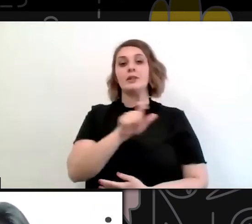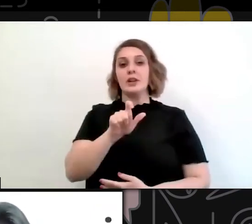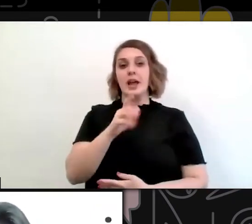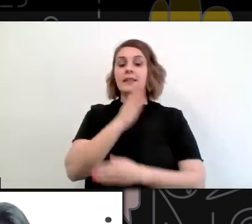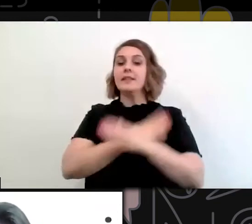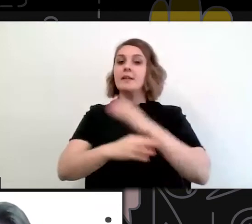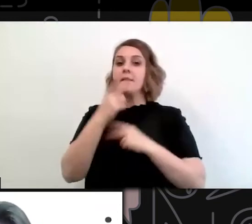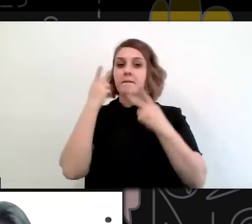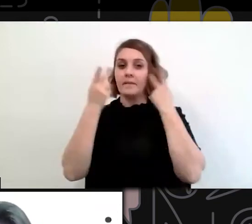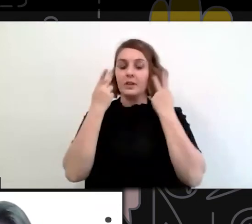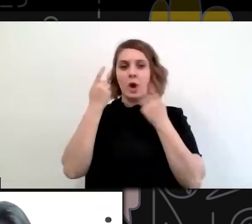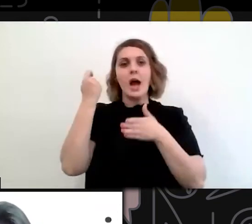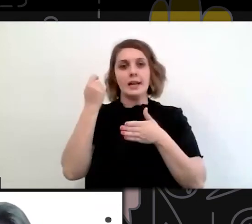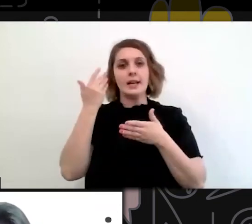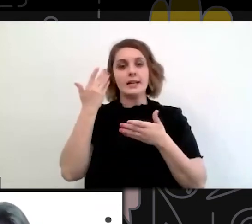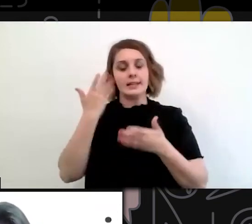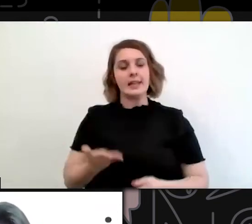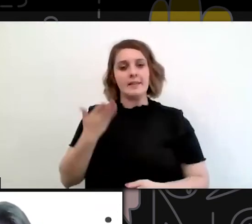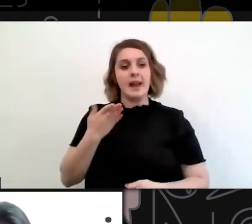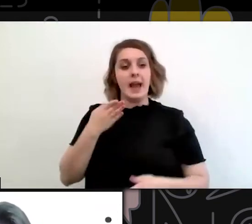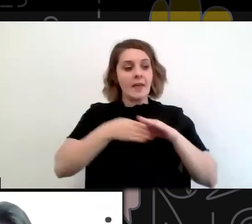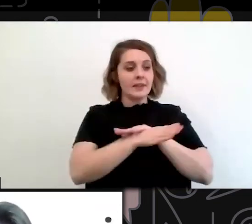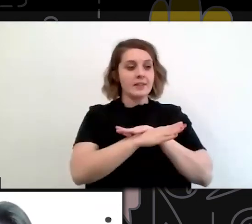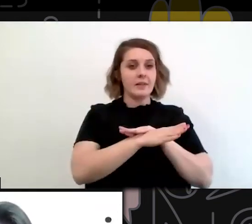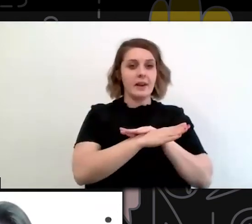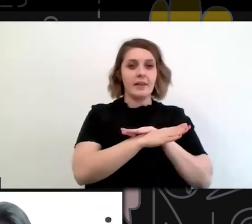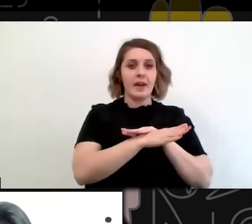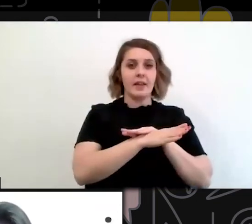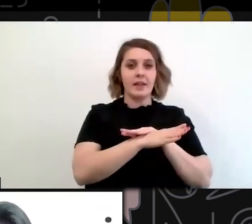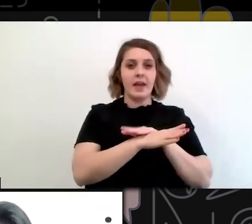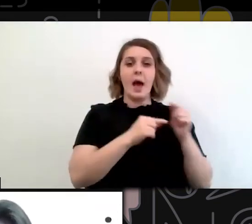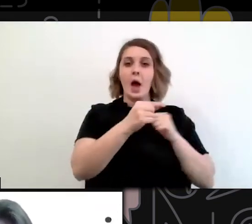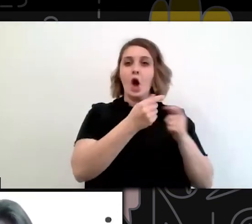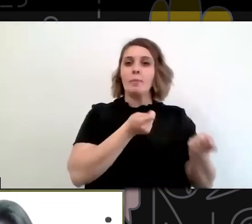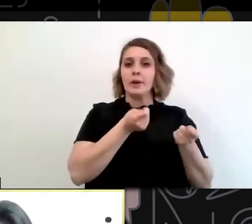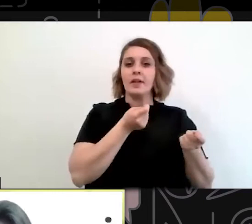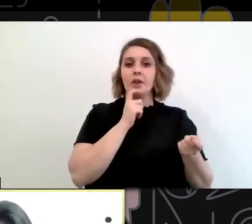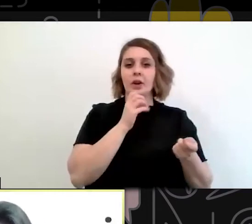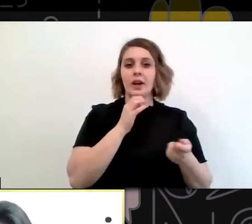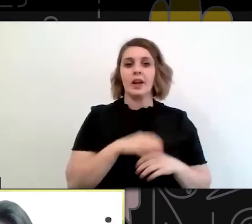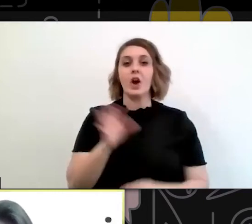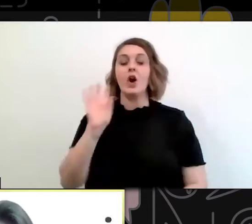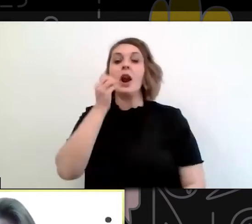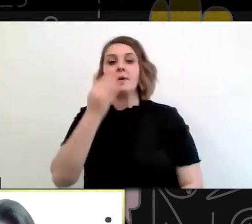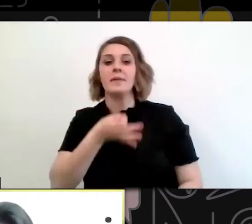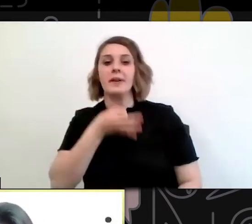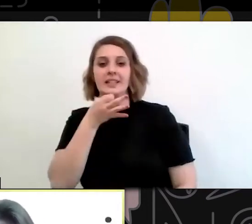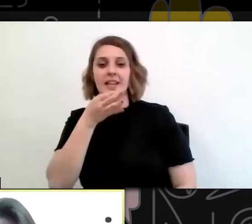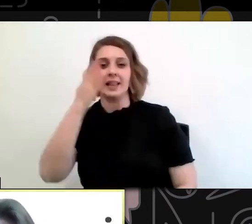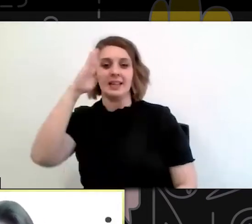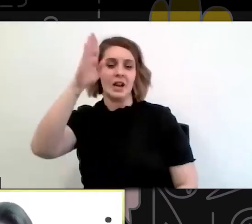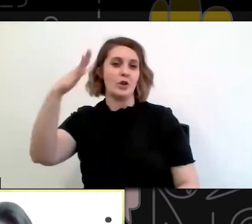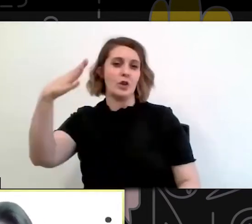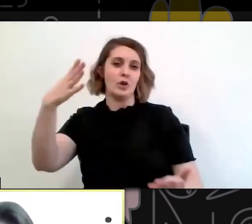discapacidad visual severa la accesibilidad a estas soluciones de monitorización? Hola, buenas tardes, Mónica, y un saludo para todas y